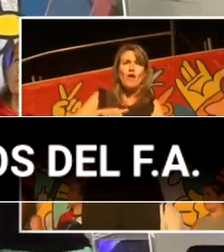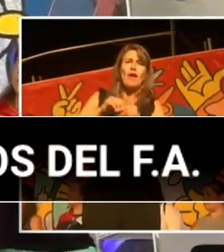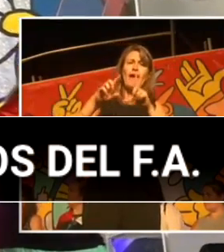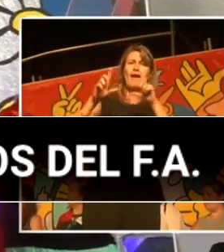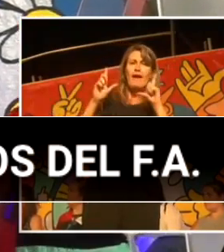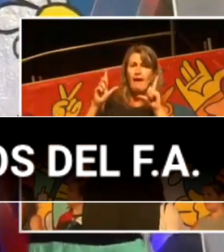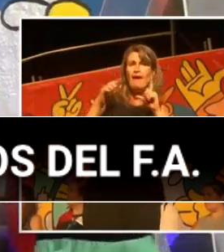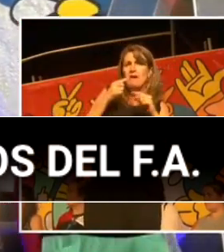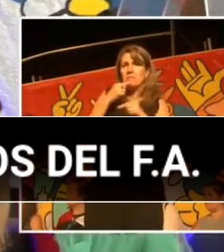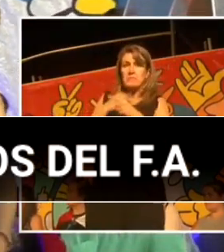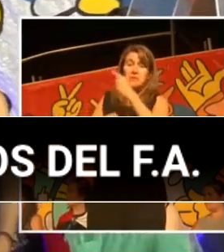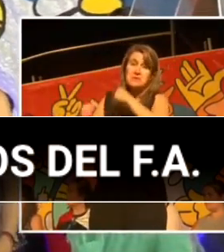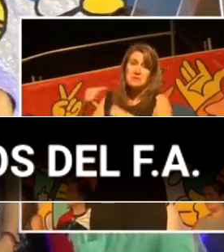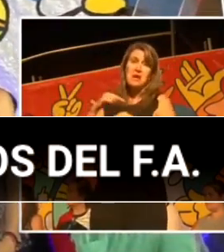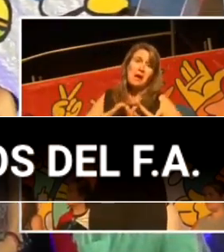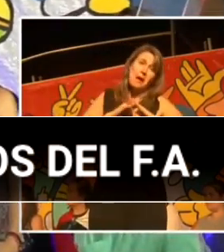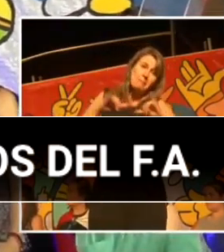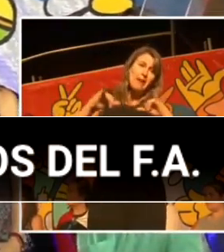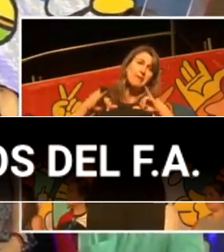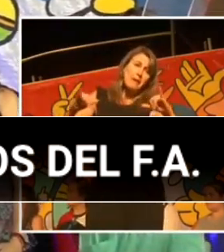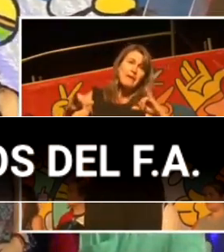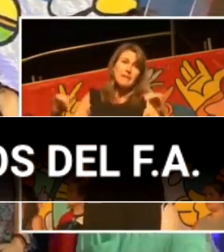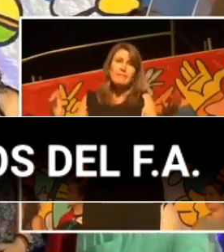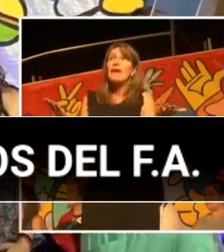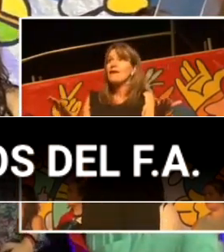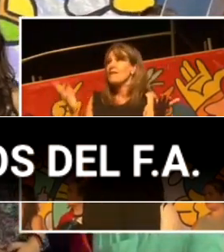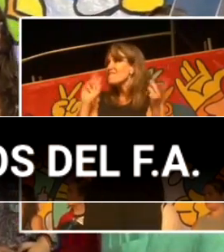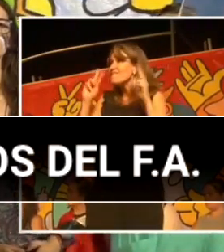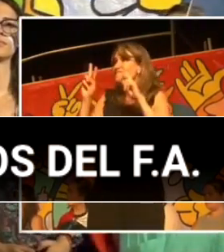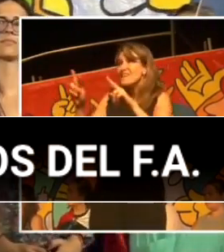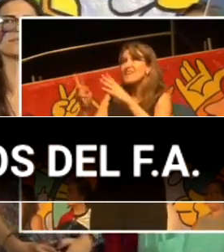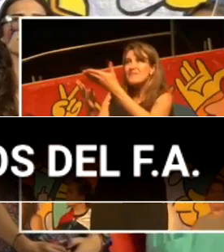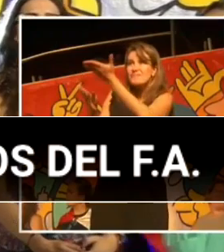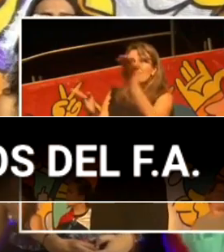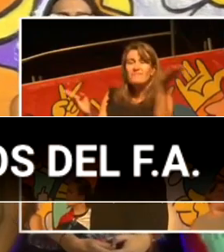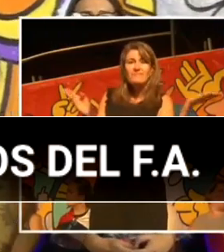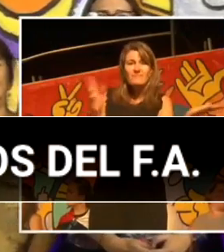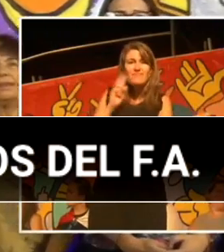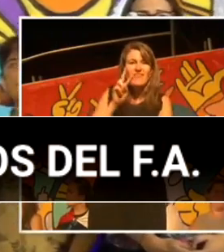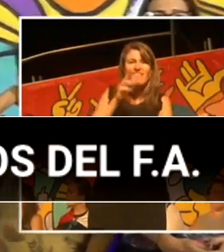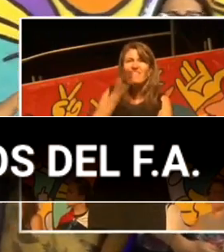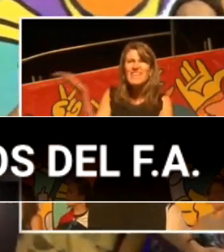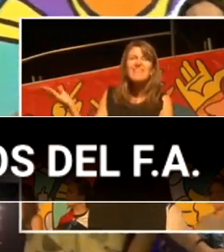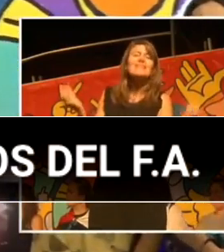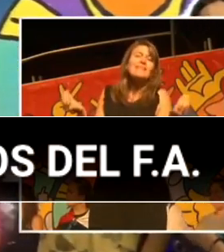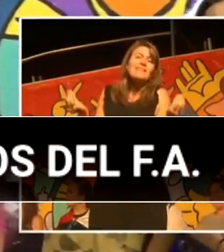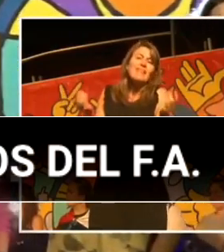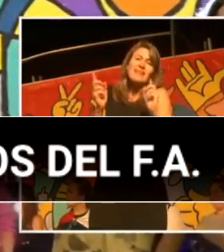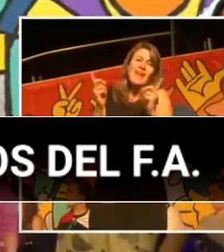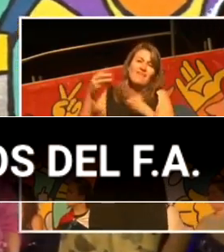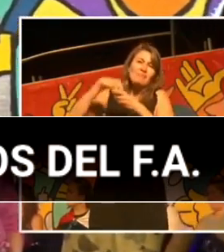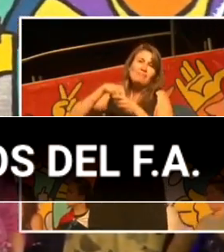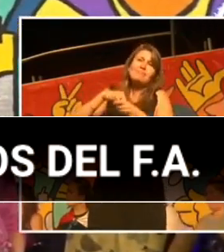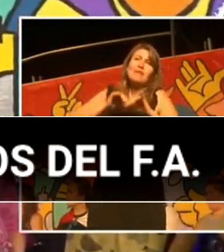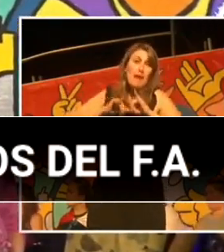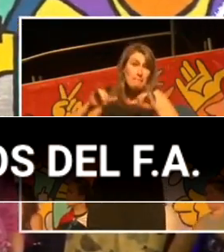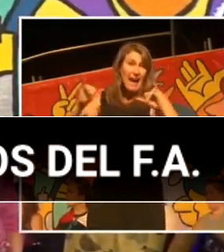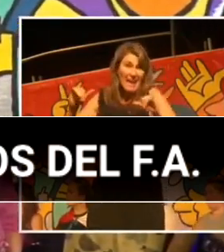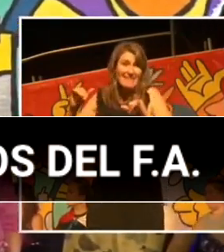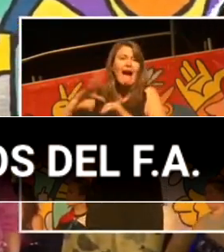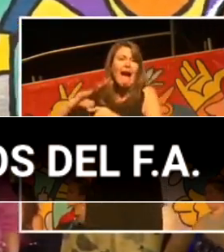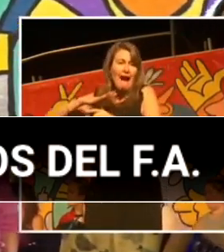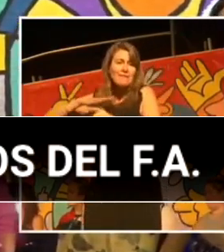y lo plantean porque ven actos como estos que nadie lo puede hacer si no es en campaña electoral